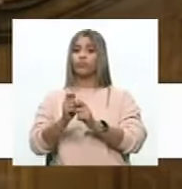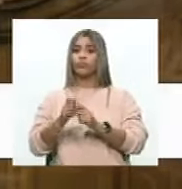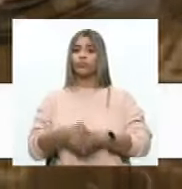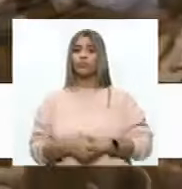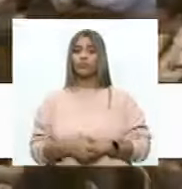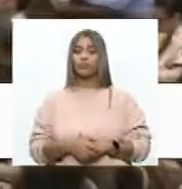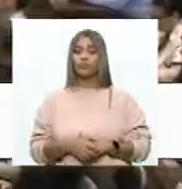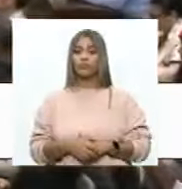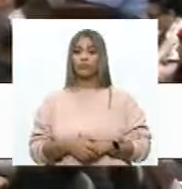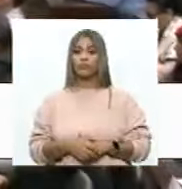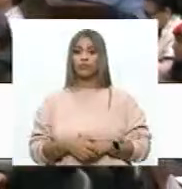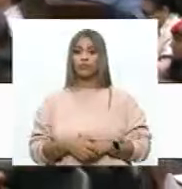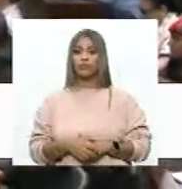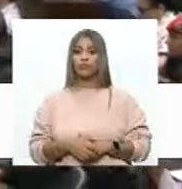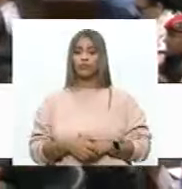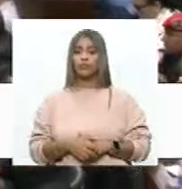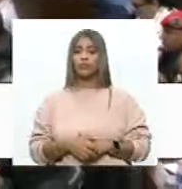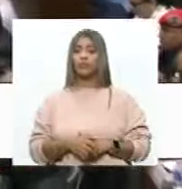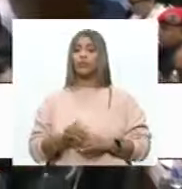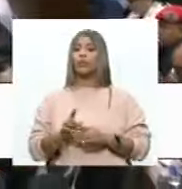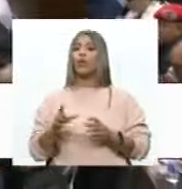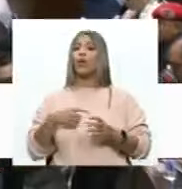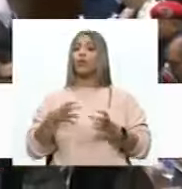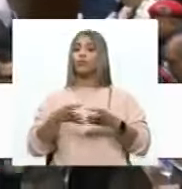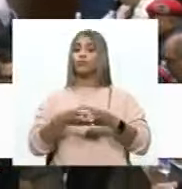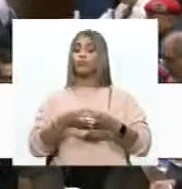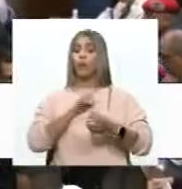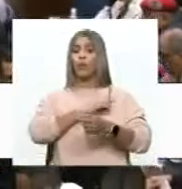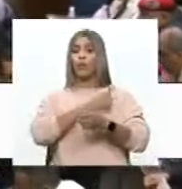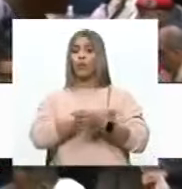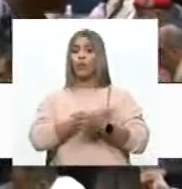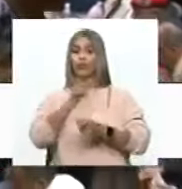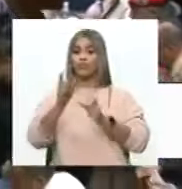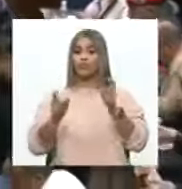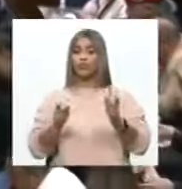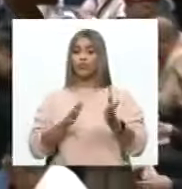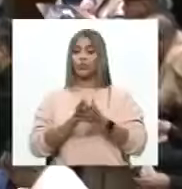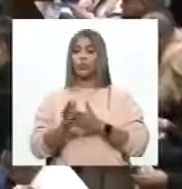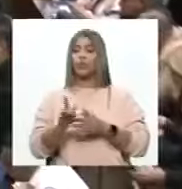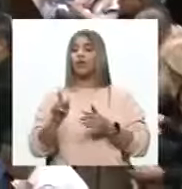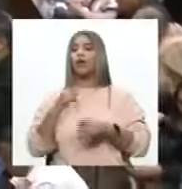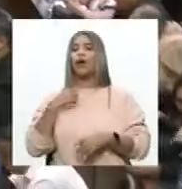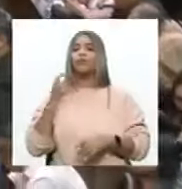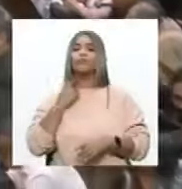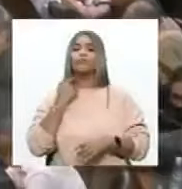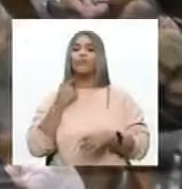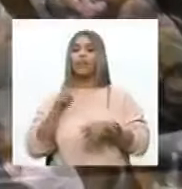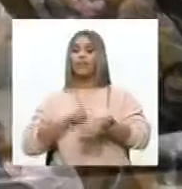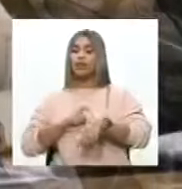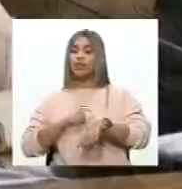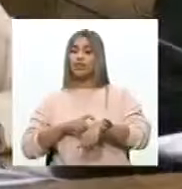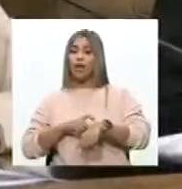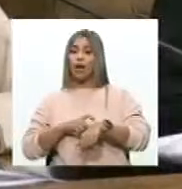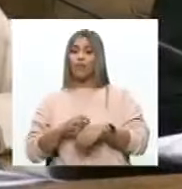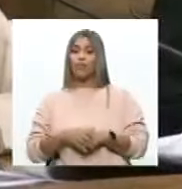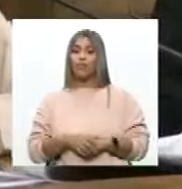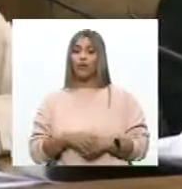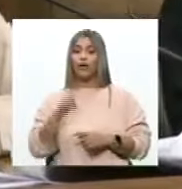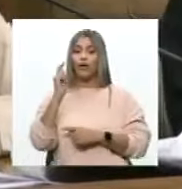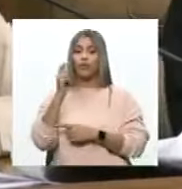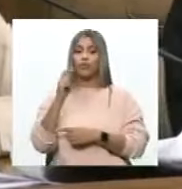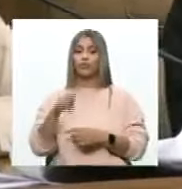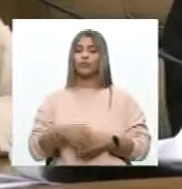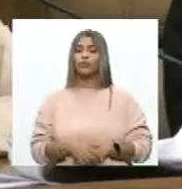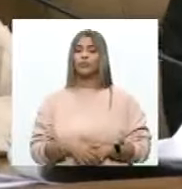titular o la titular del órgano del Poder Ciudadano, en virtud del vencimiento de los lapsos establecidos en la Constitución